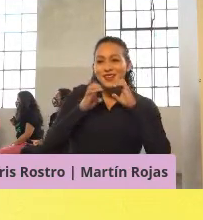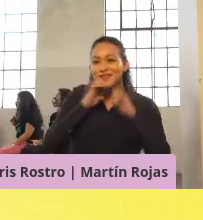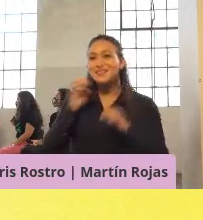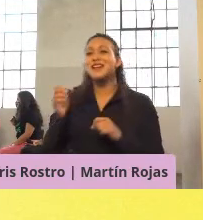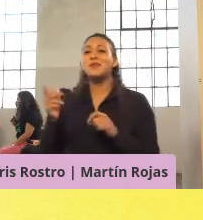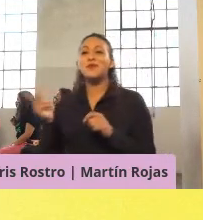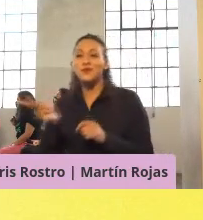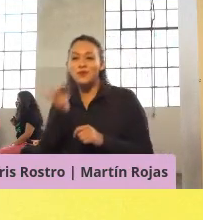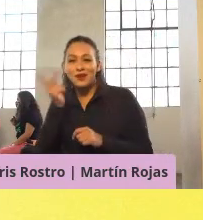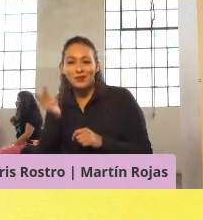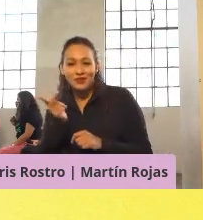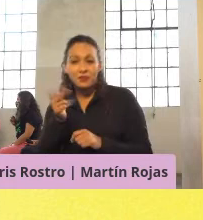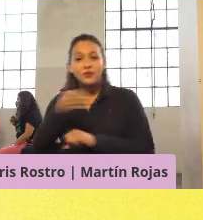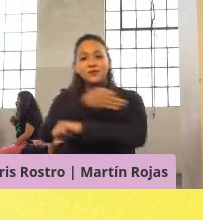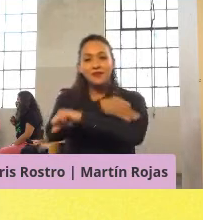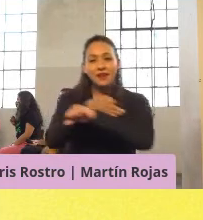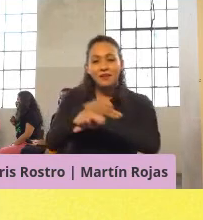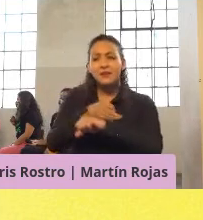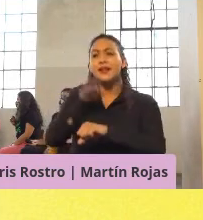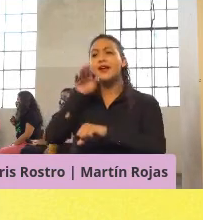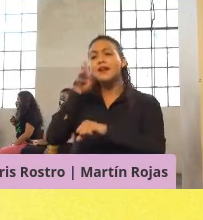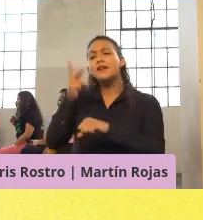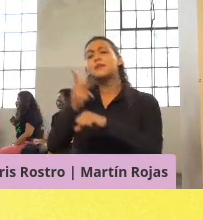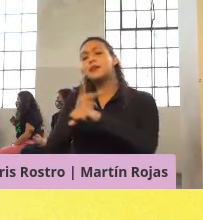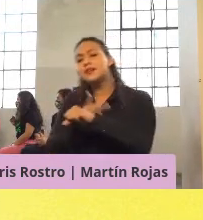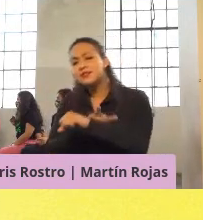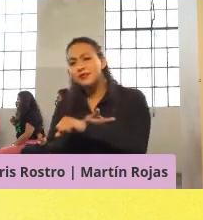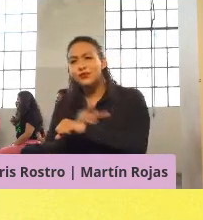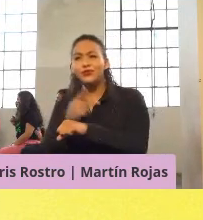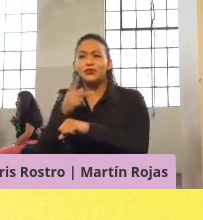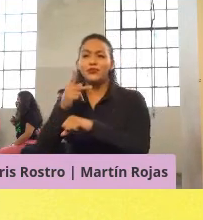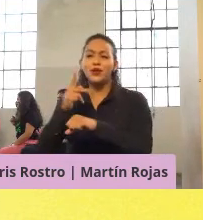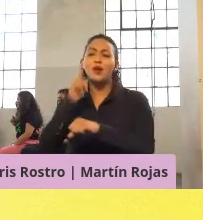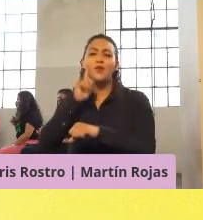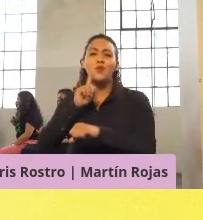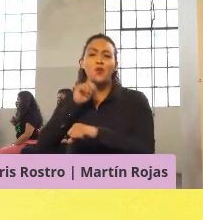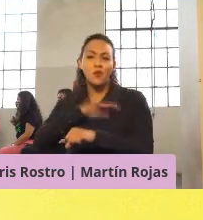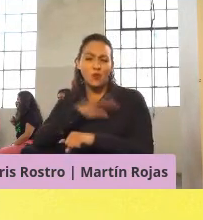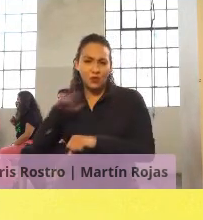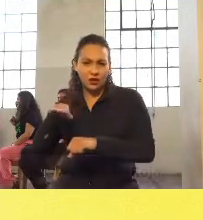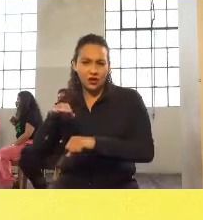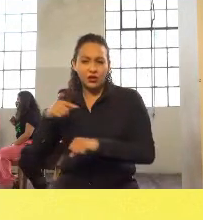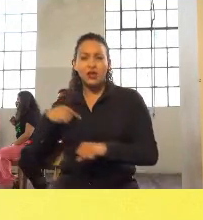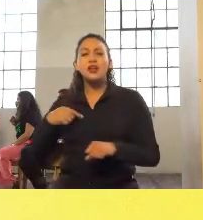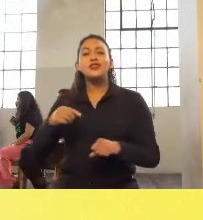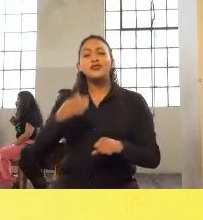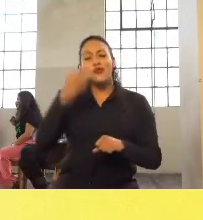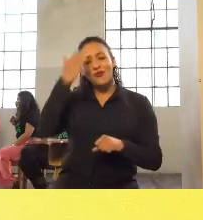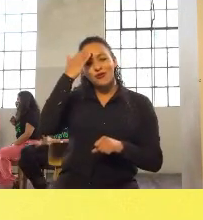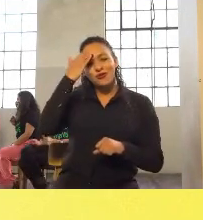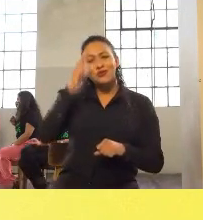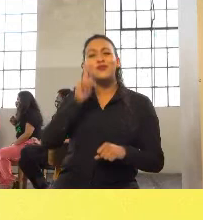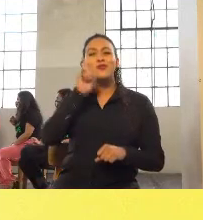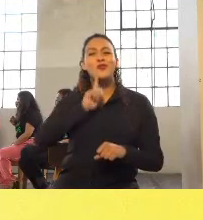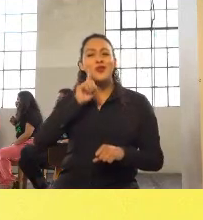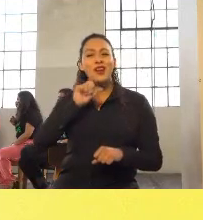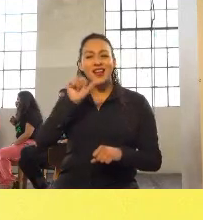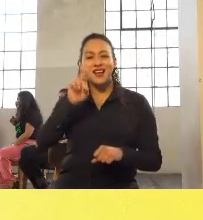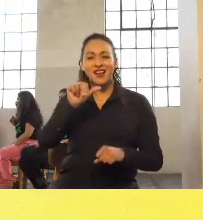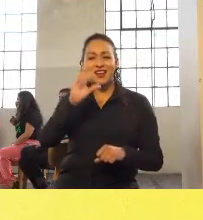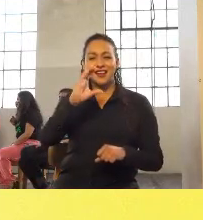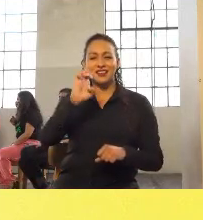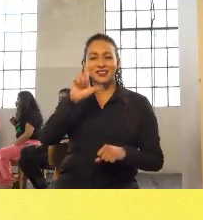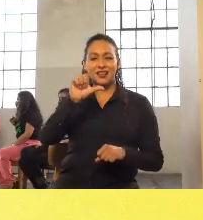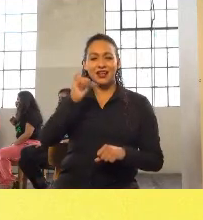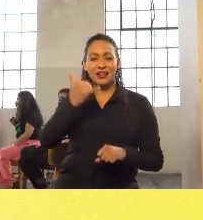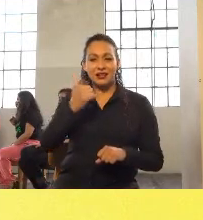entrevistas, entonces hablamos con las familias, ¿no? Ahí me tocó hablar con Araceli, la madre lesbi, que es una morra increíble, y